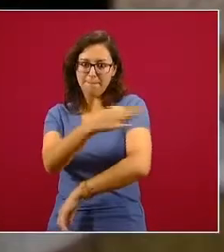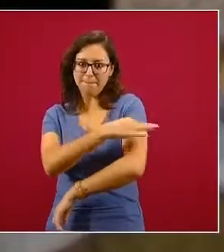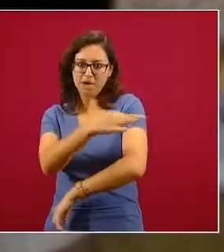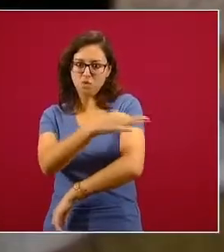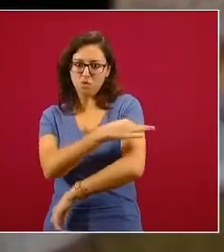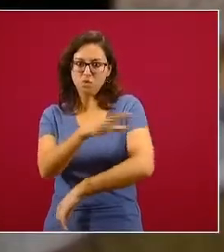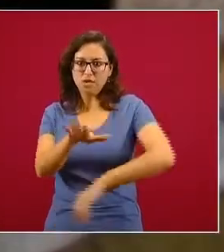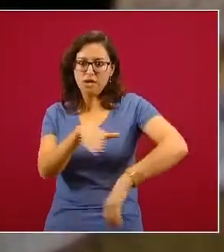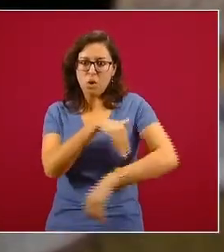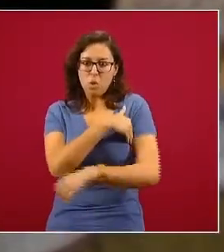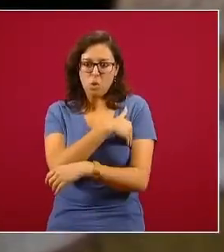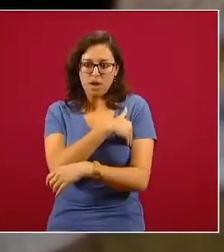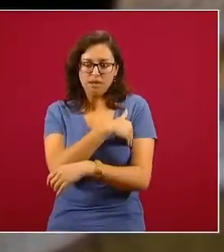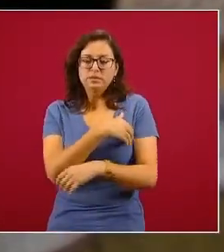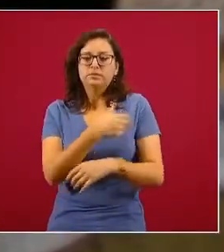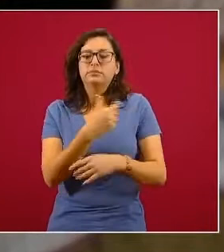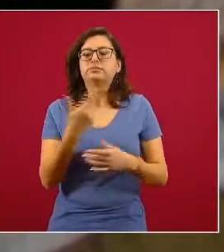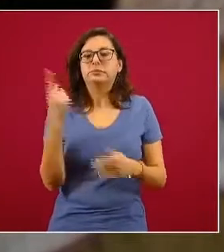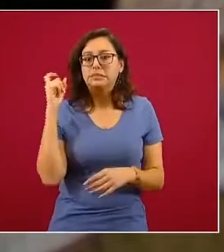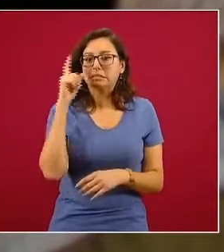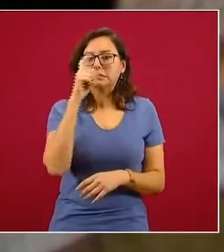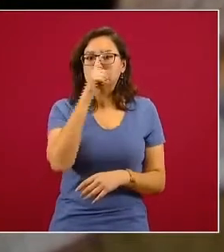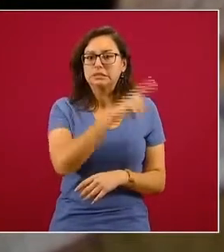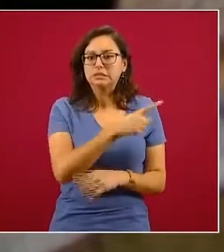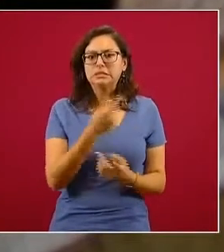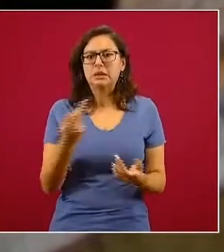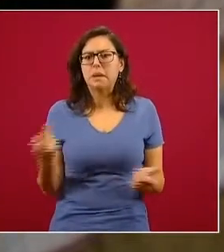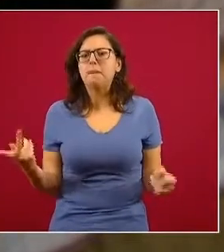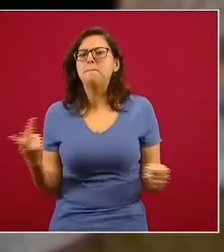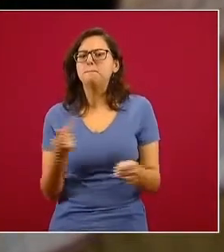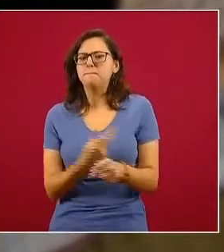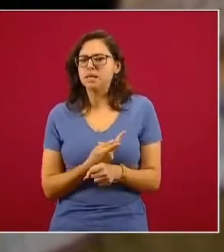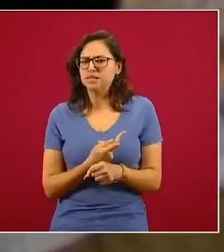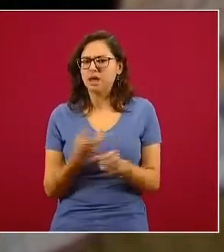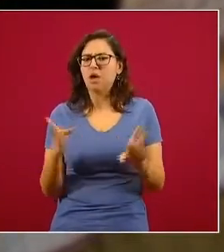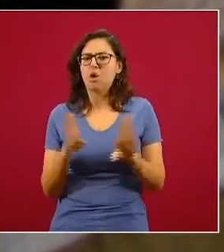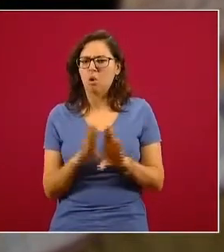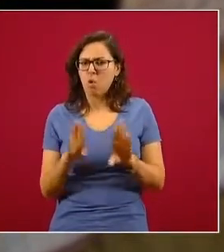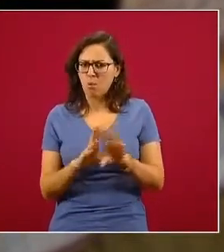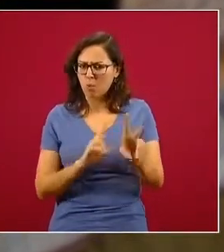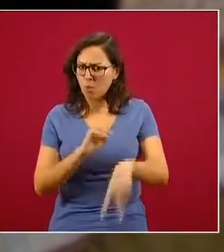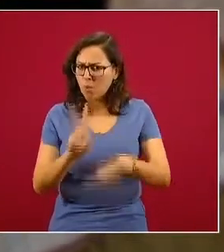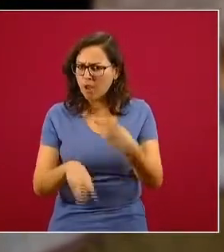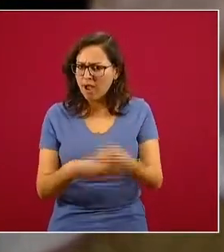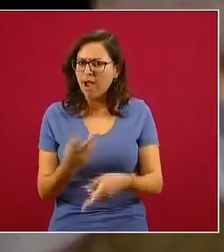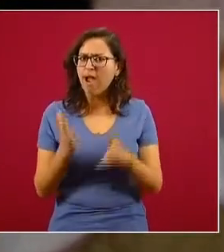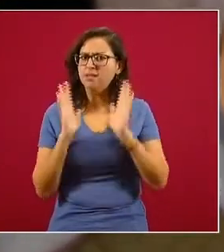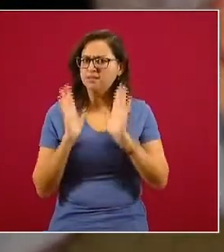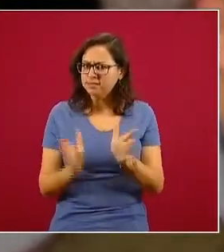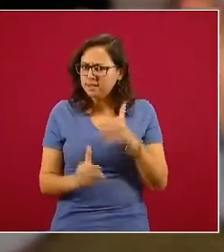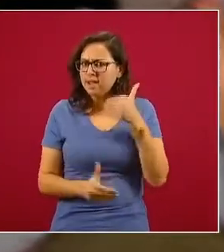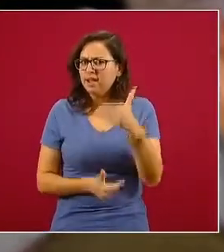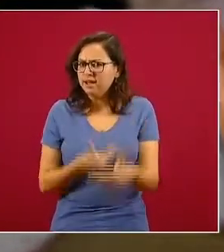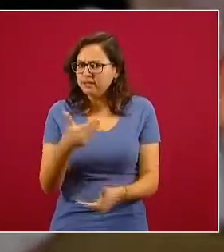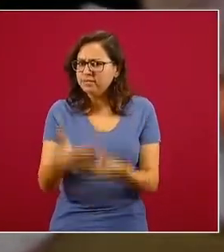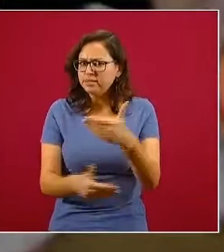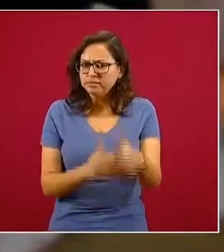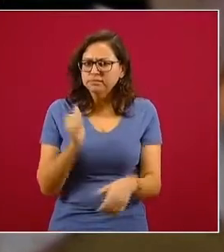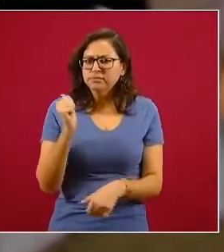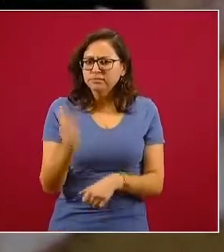vacunas. A mí me gustaría saber cómo va esto, si ya se han hecho estos avances